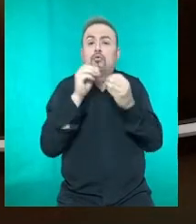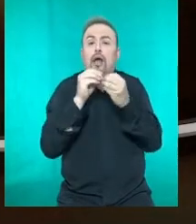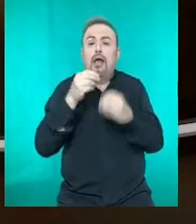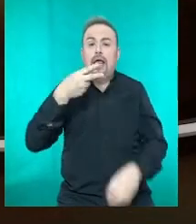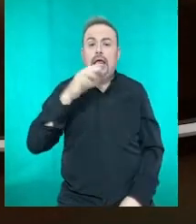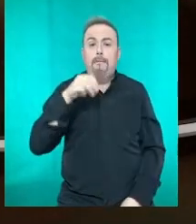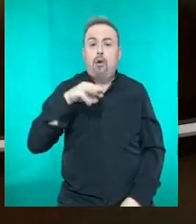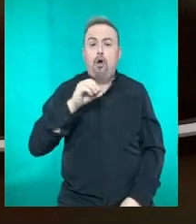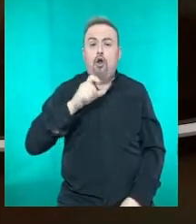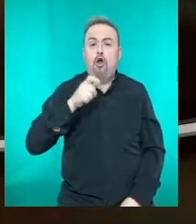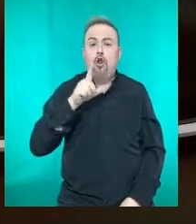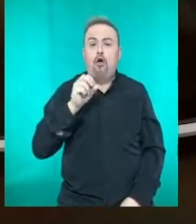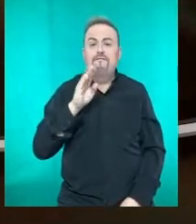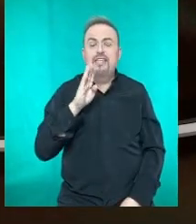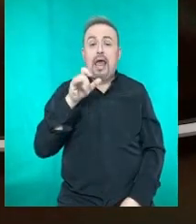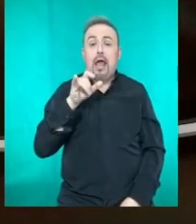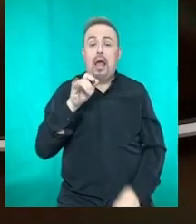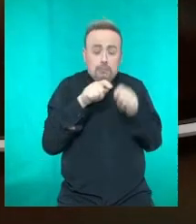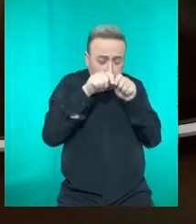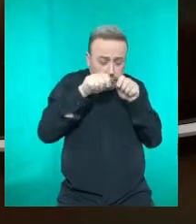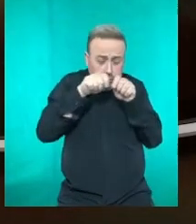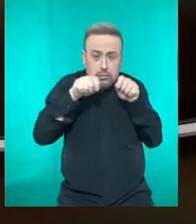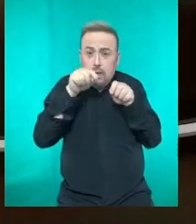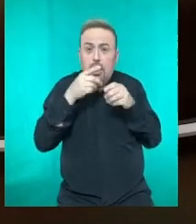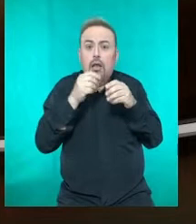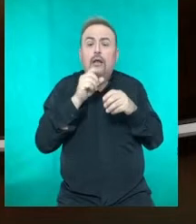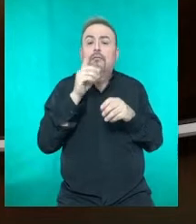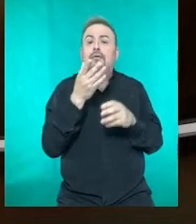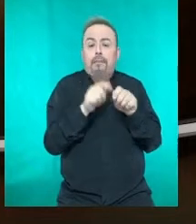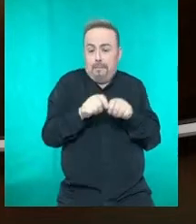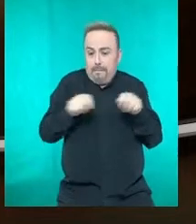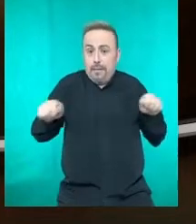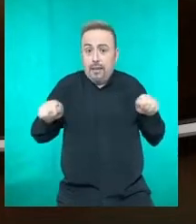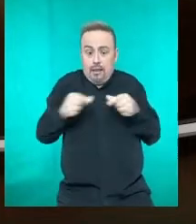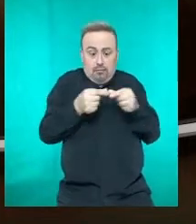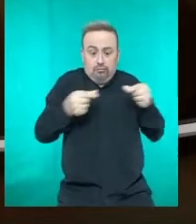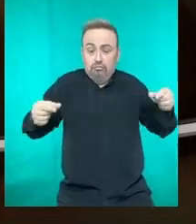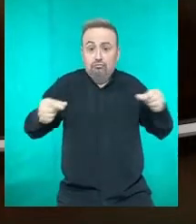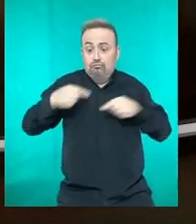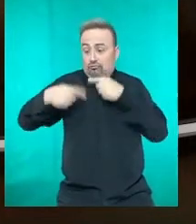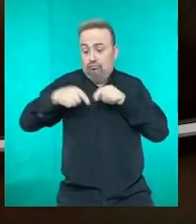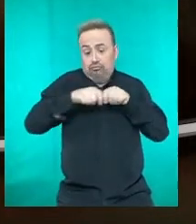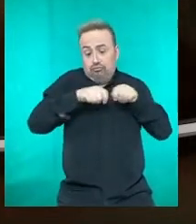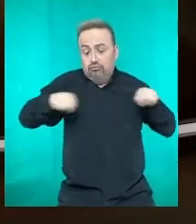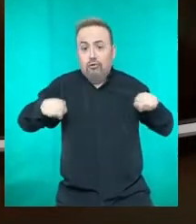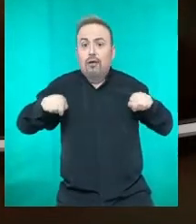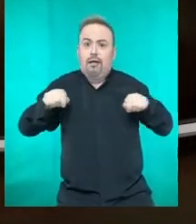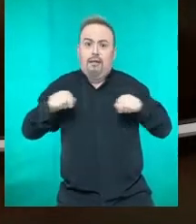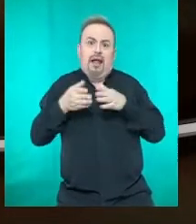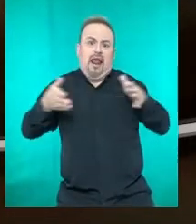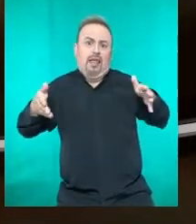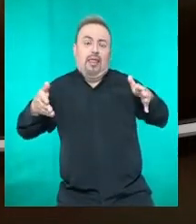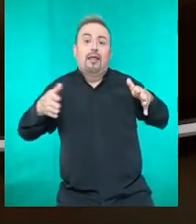nos estamos acercando a la escala de los nanómetros. ¿Por qué hago énfasis en esto? Porque existen muchos materiales que se trabajan